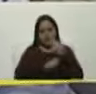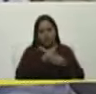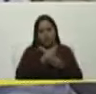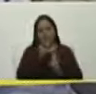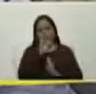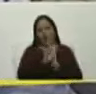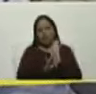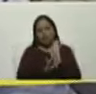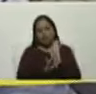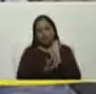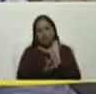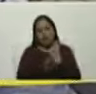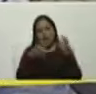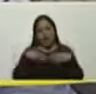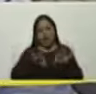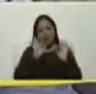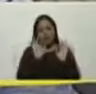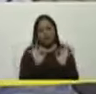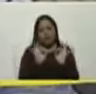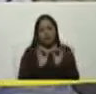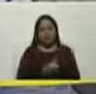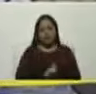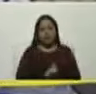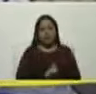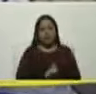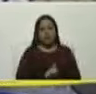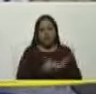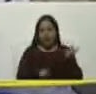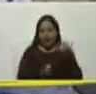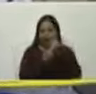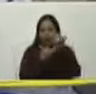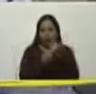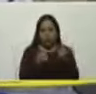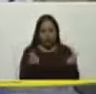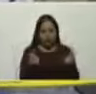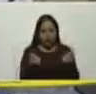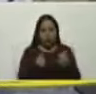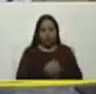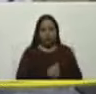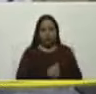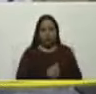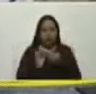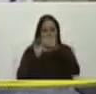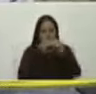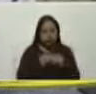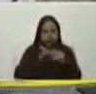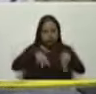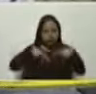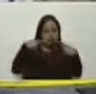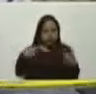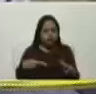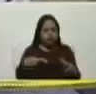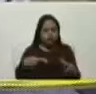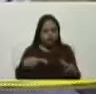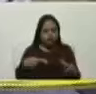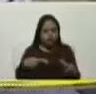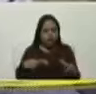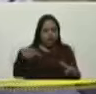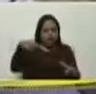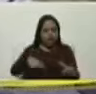Fondo Especial de Financiamiento para la Recuperación de